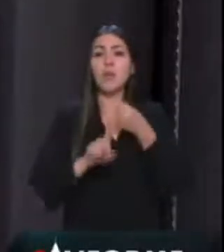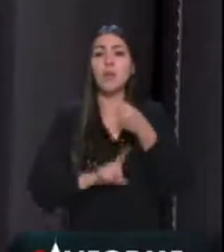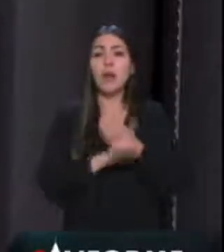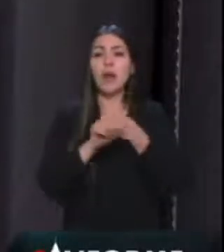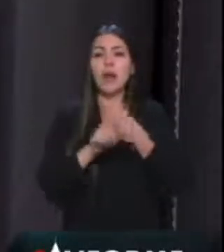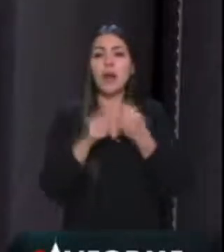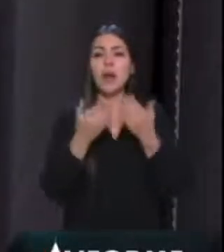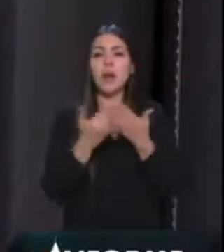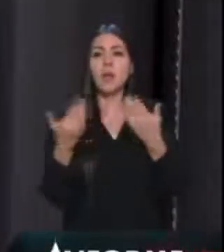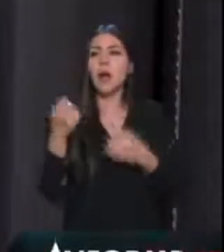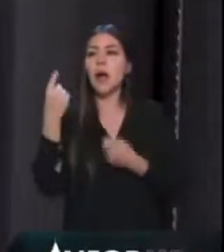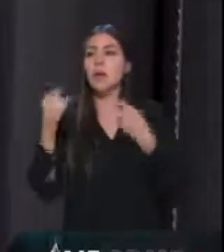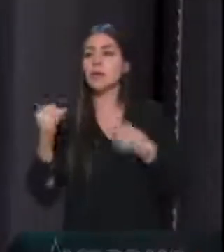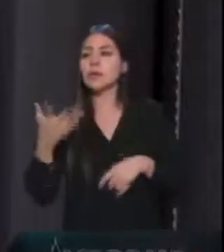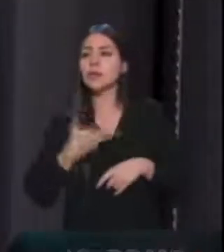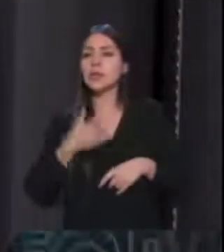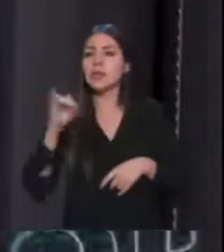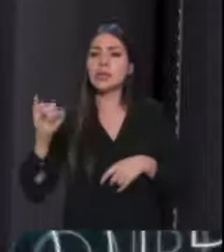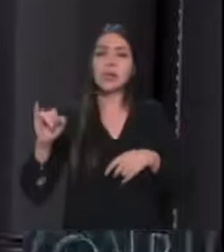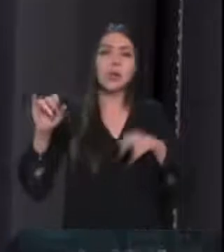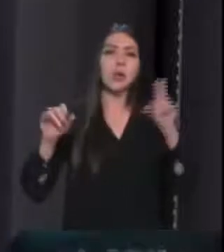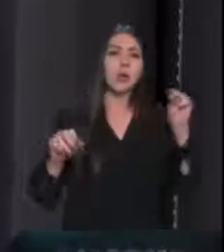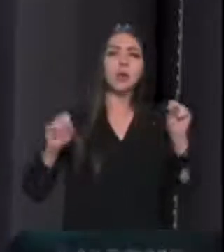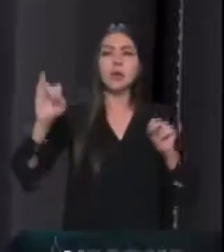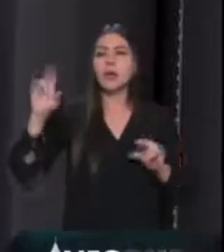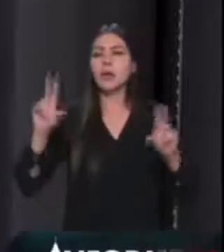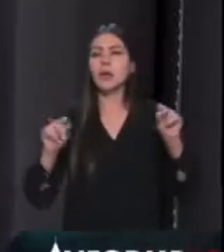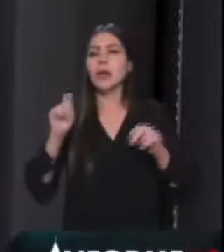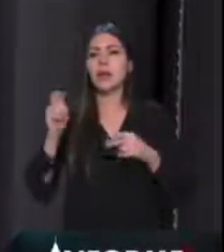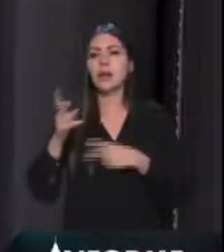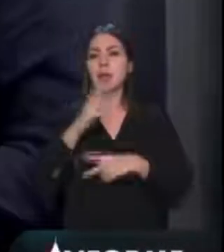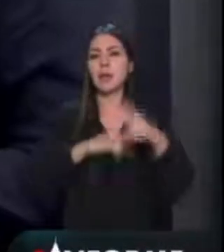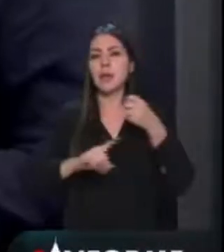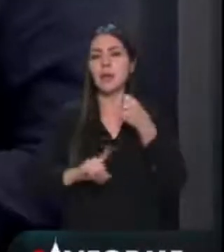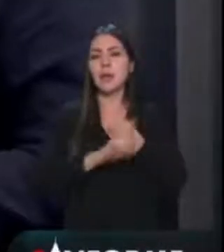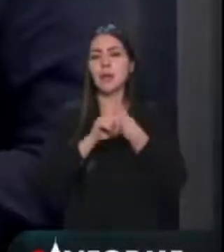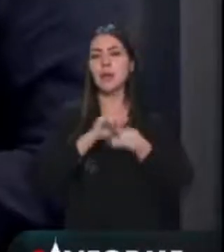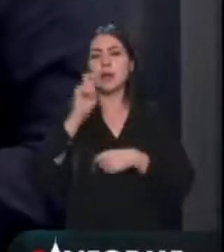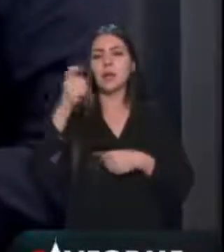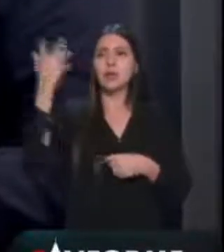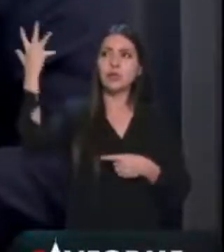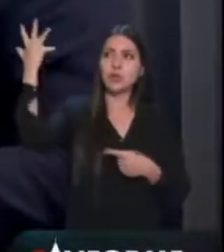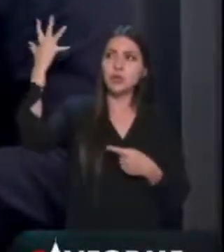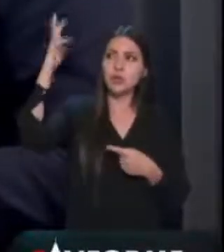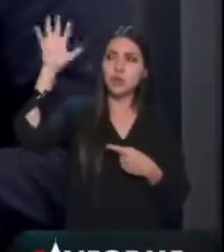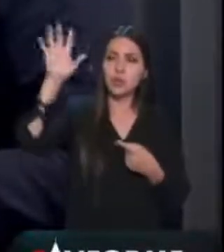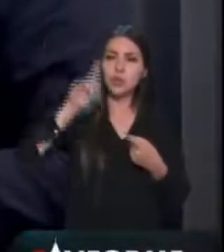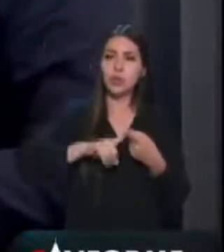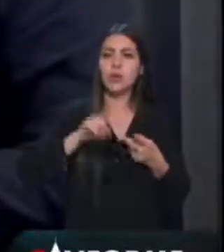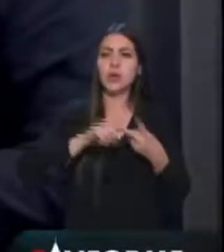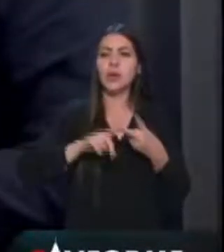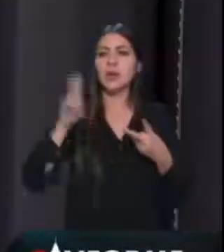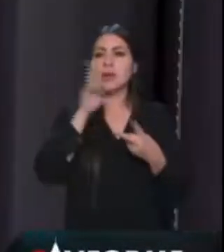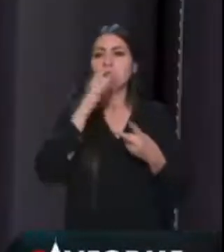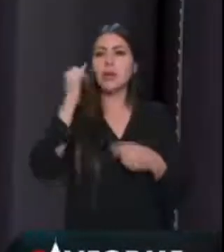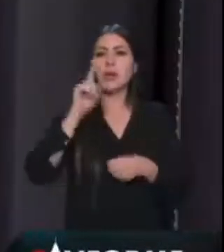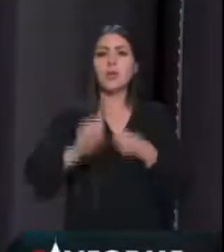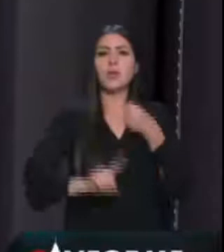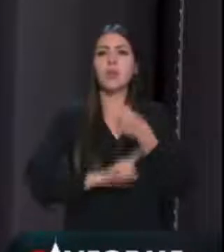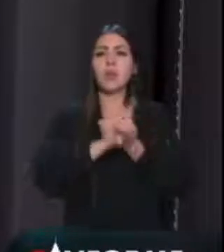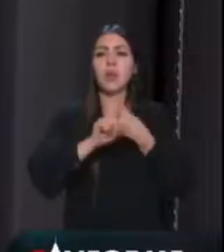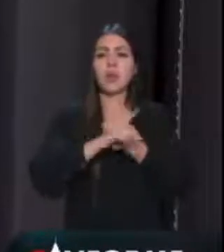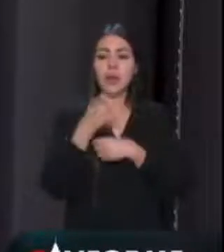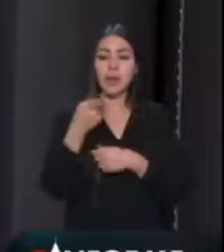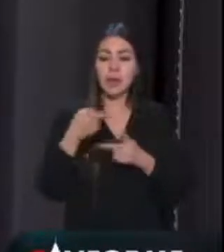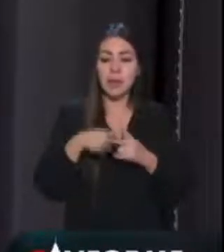hemos señalado que adolecen la eólica y la solar y que hicieron crisis en Texas a principios de este